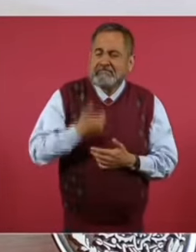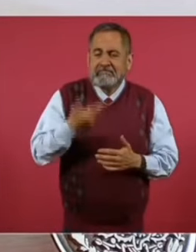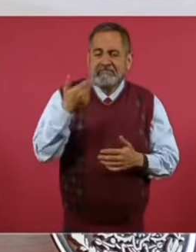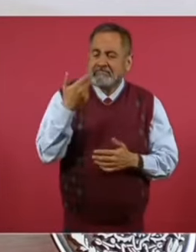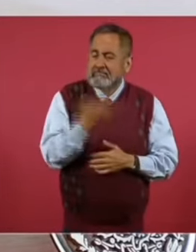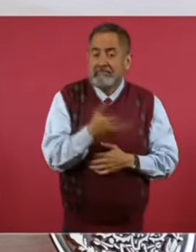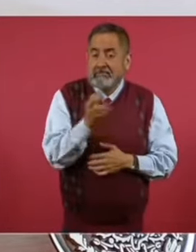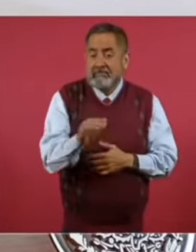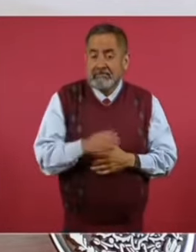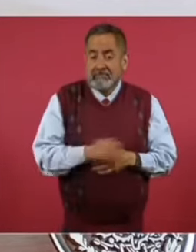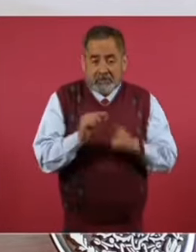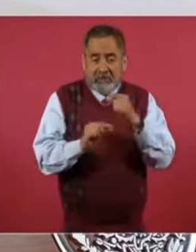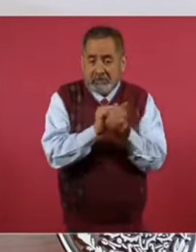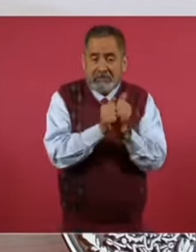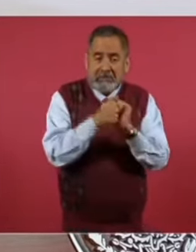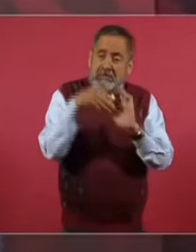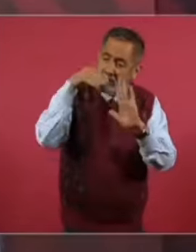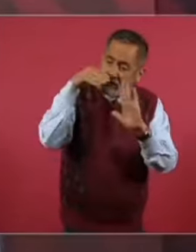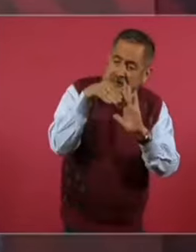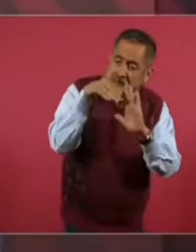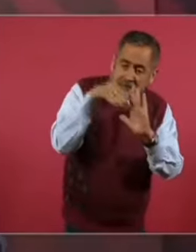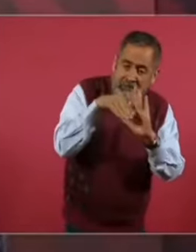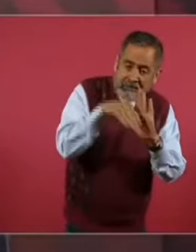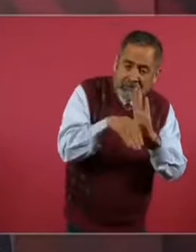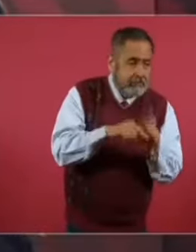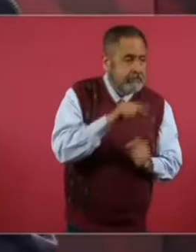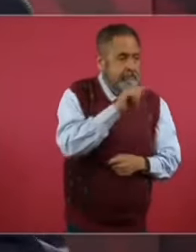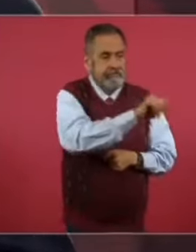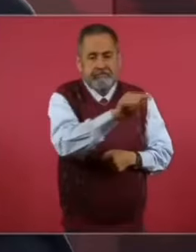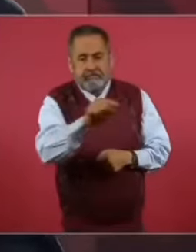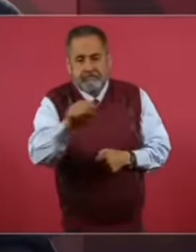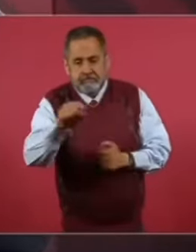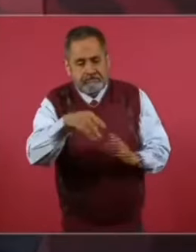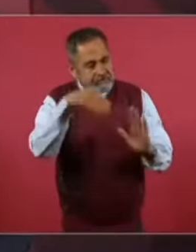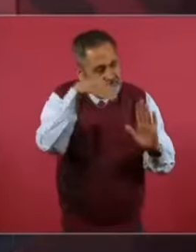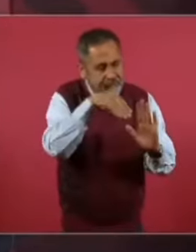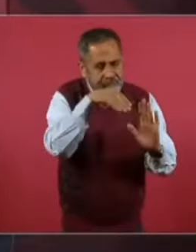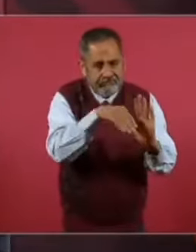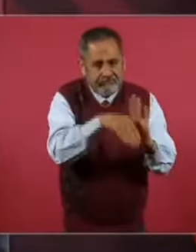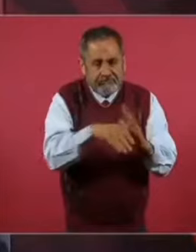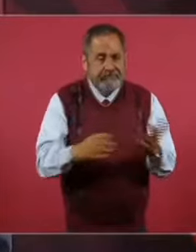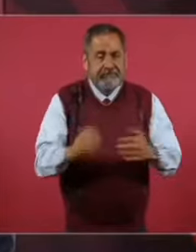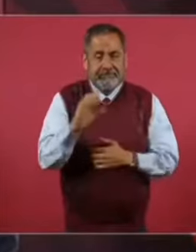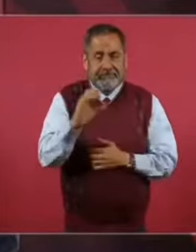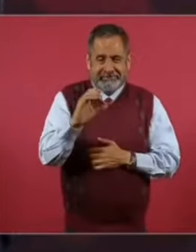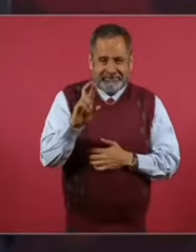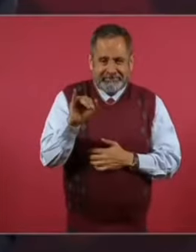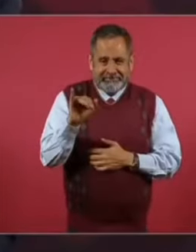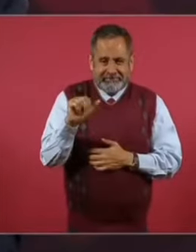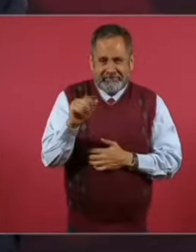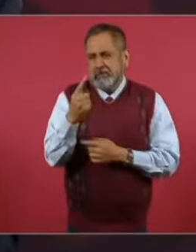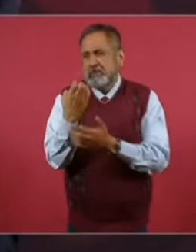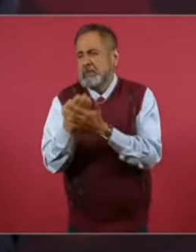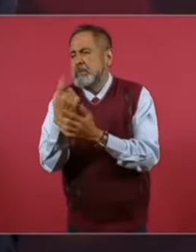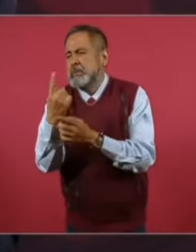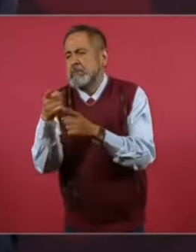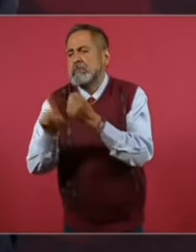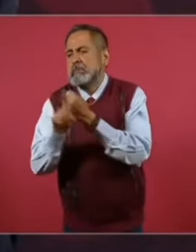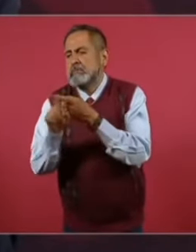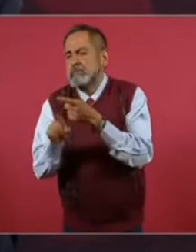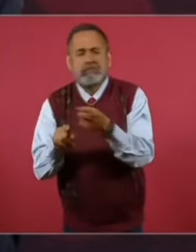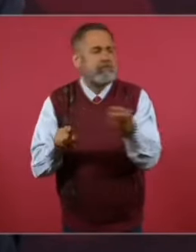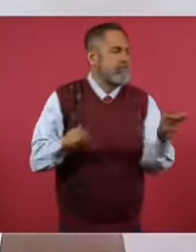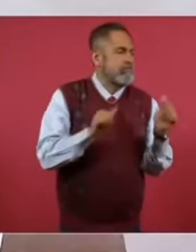degradación progresivo en todos los órdenes porque una crisis tiene que ver con lo económico